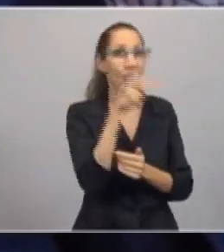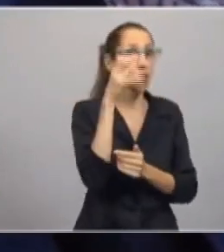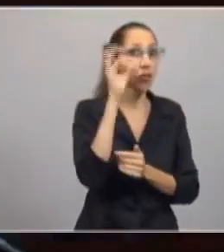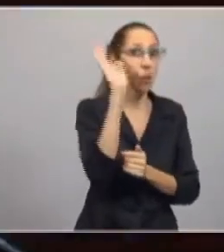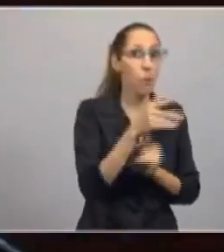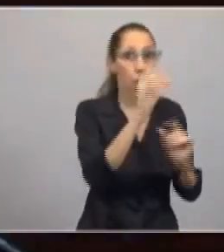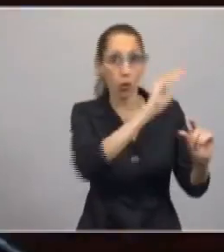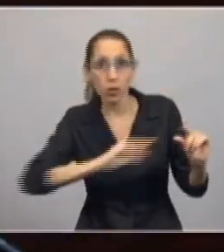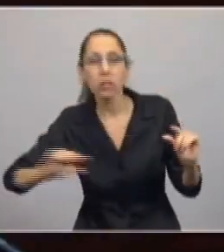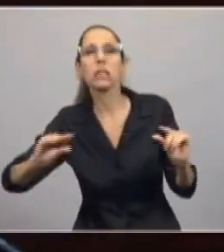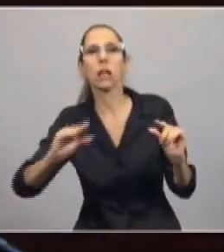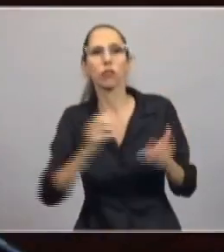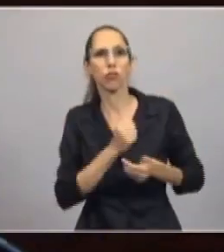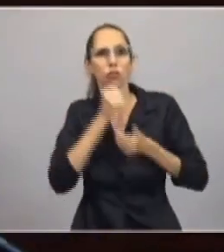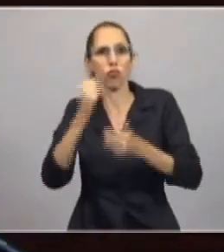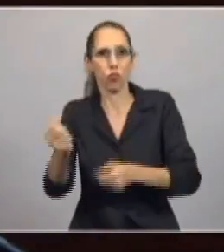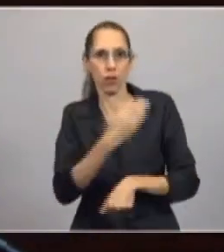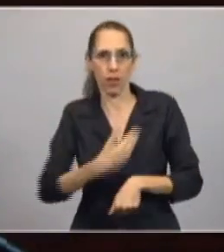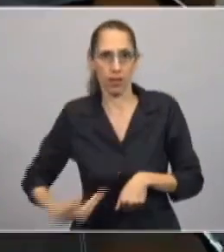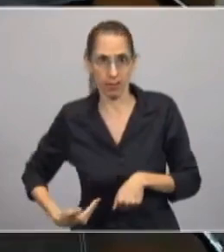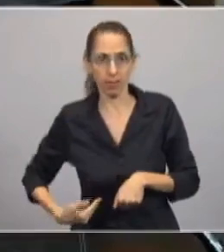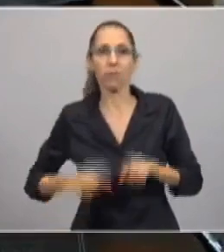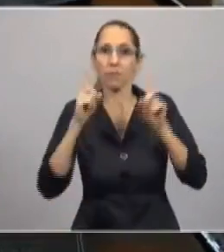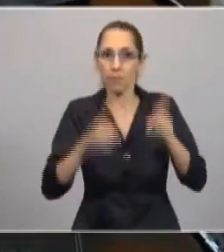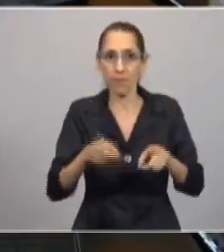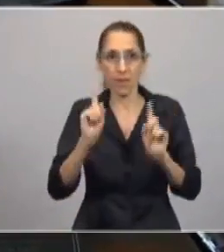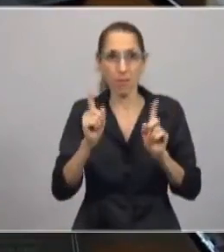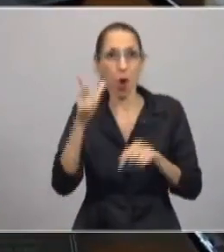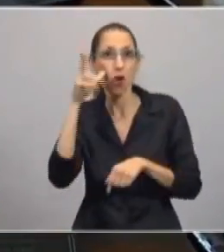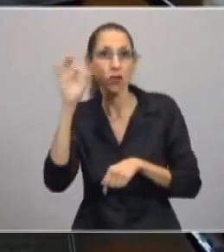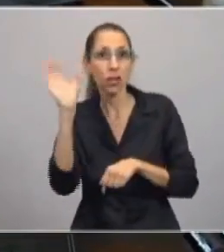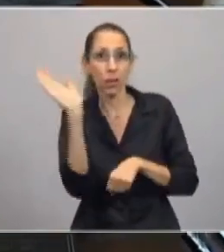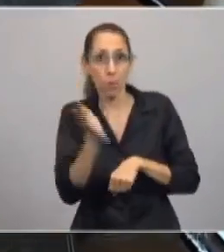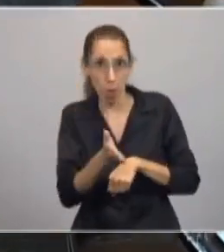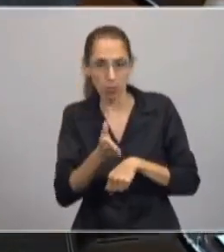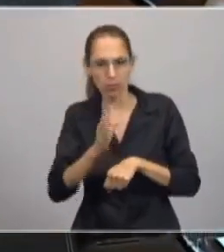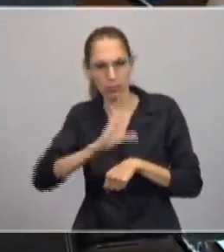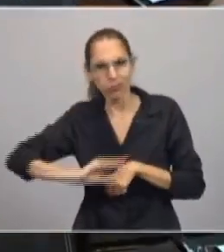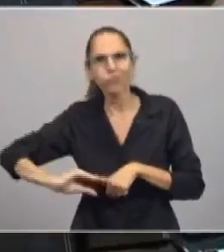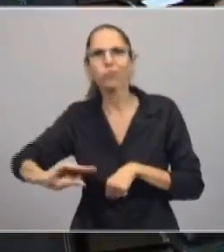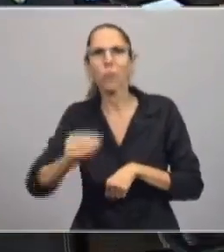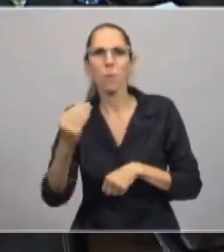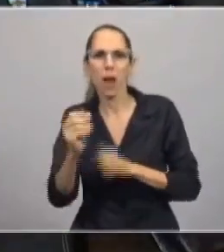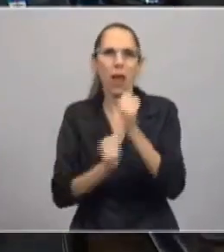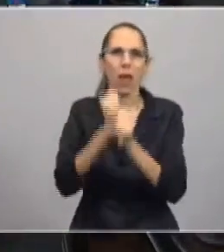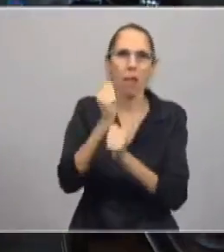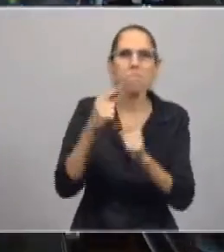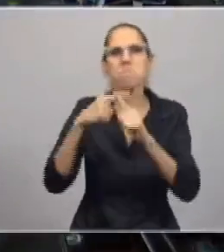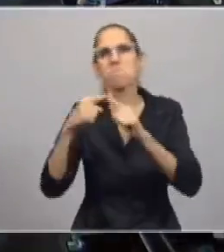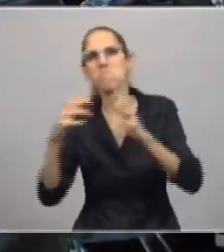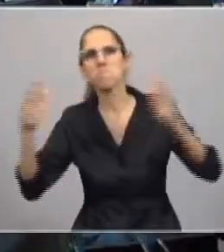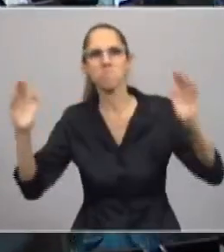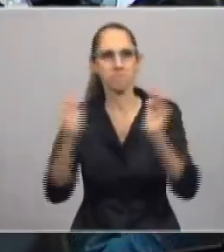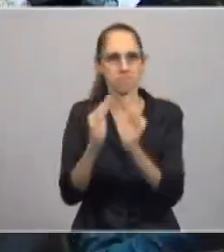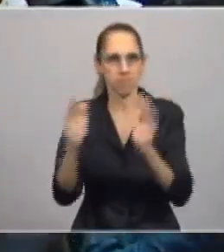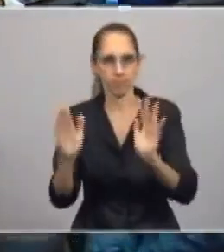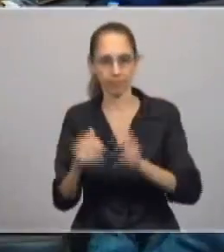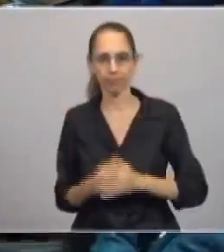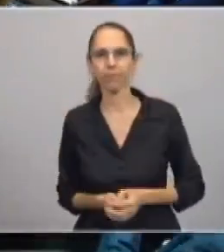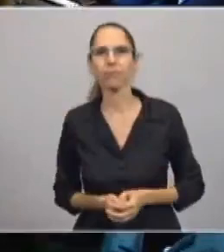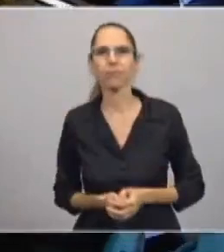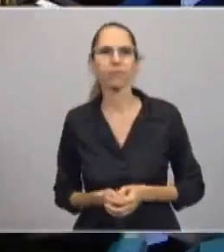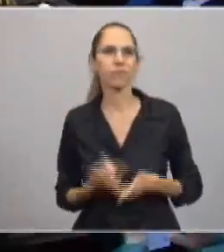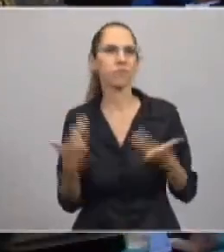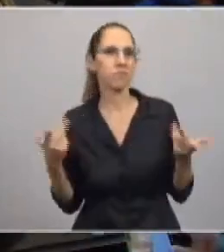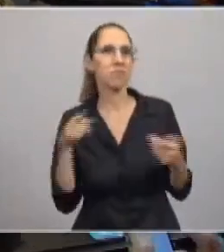contó con tasas subsidiadas y el 80% estuvo destinado a pequeñas y medianas empresas.